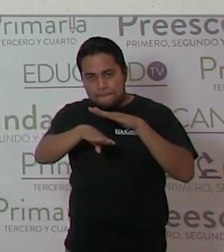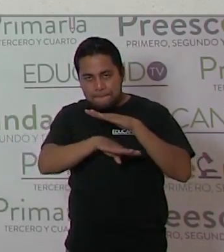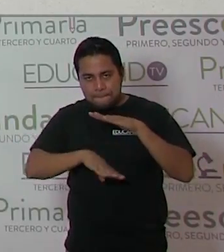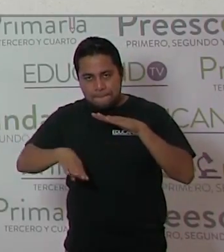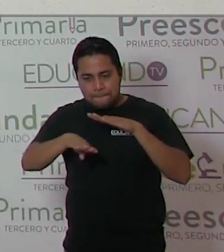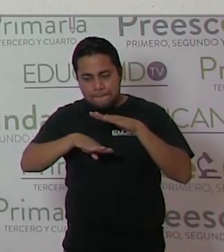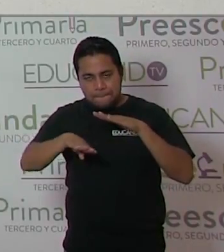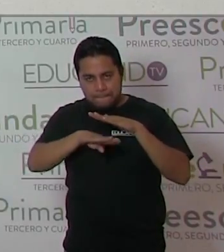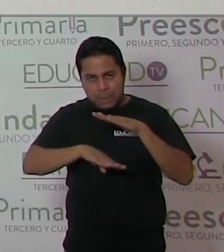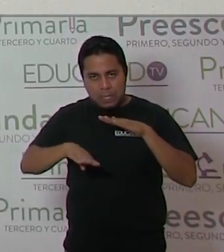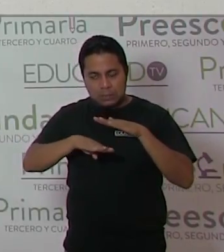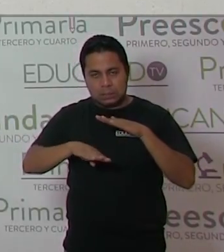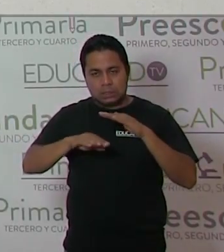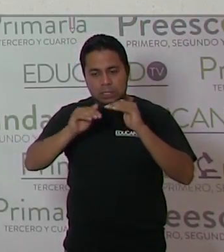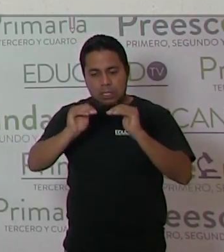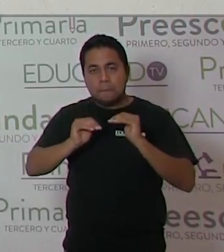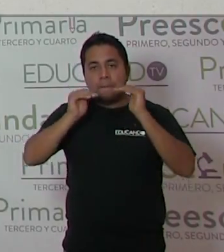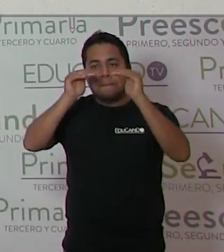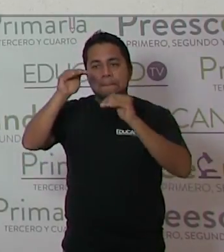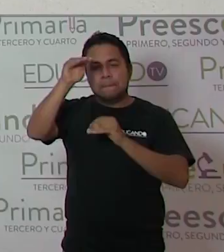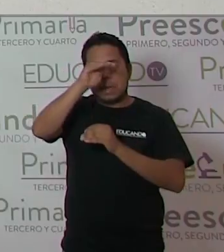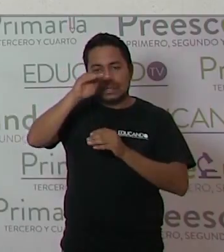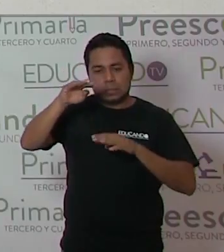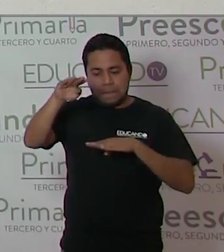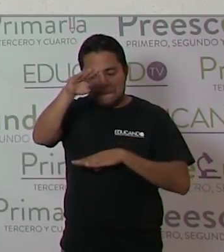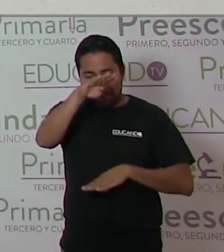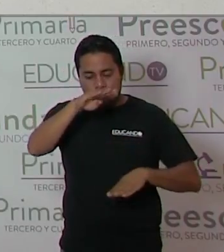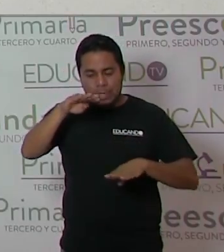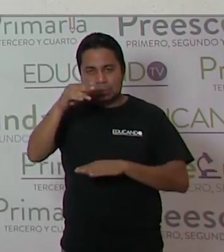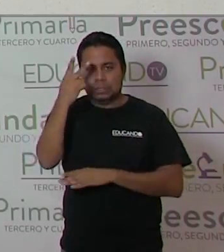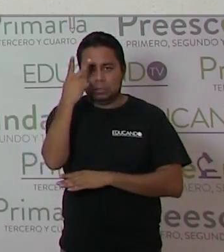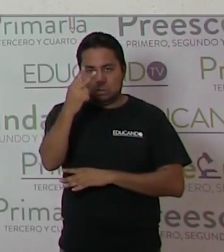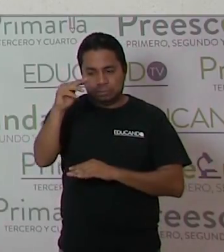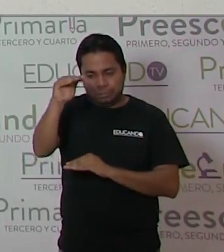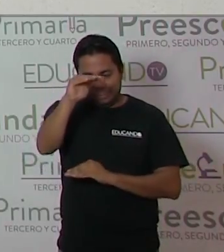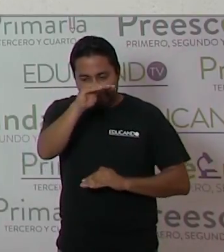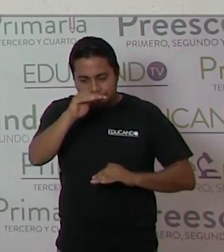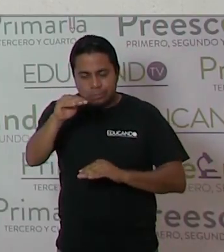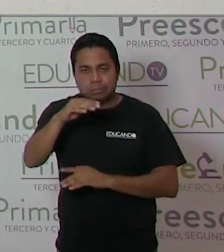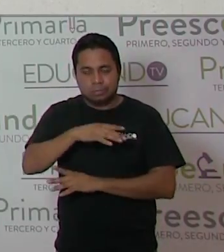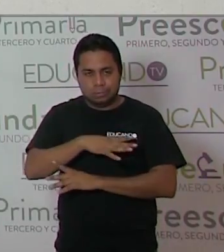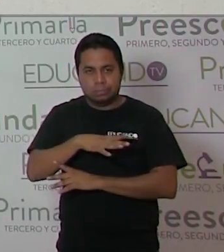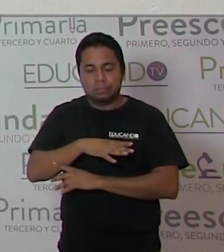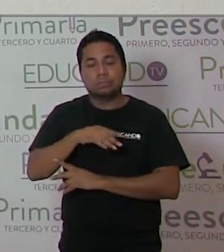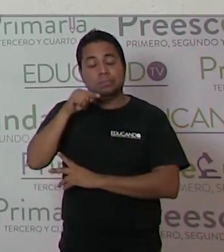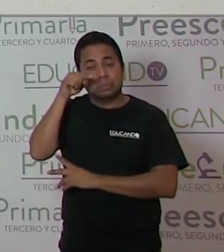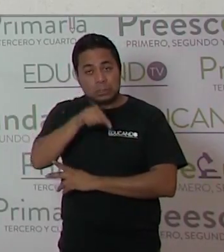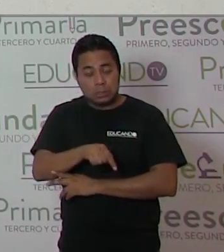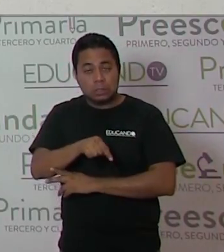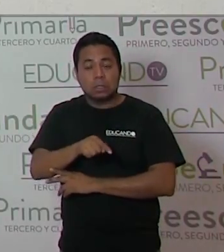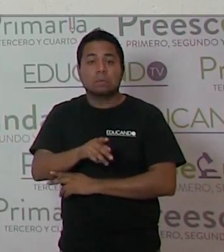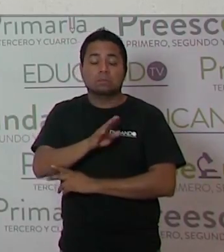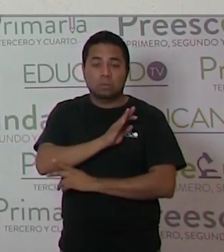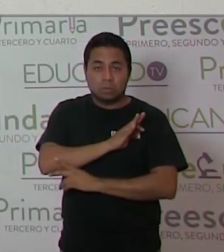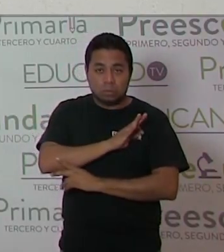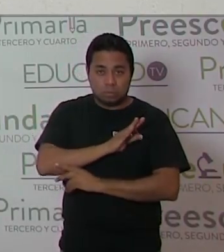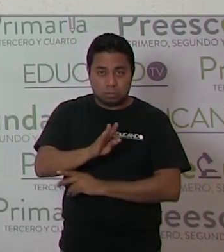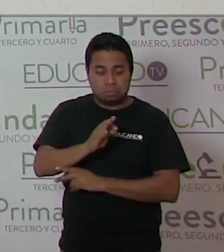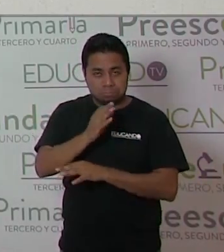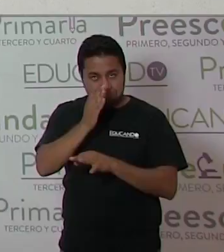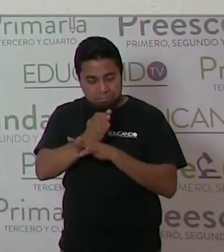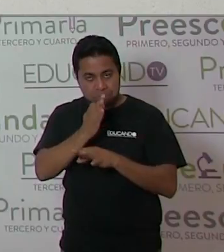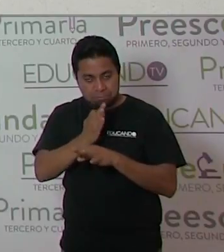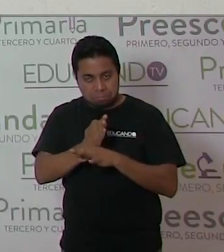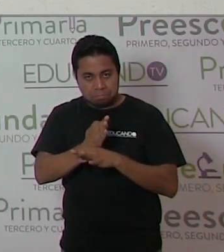superior y una base inferior. vamos a